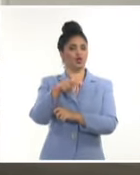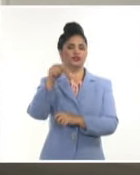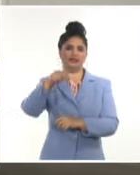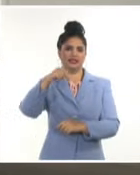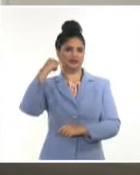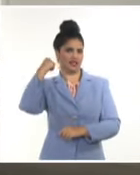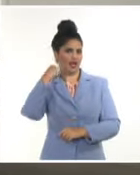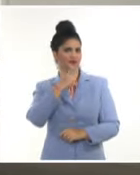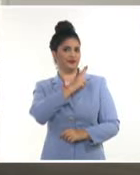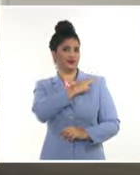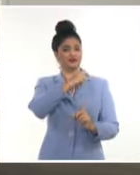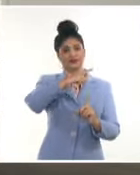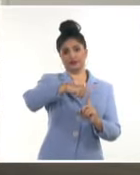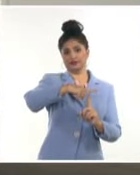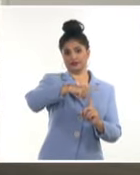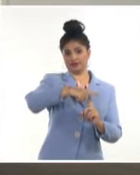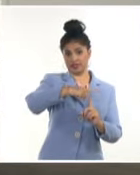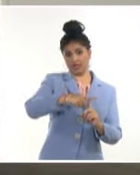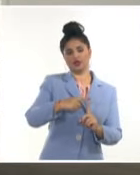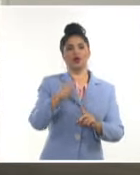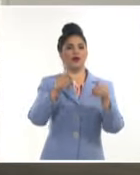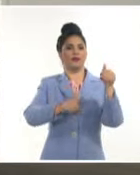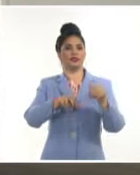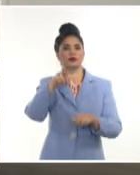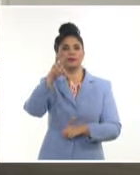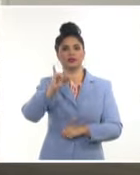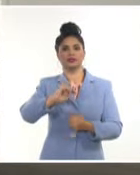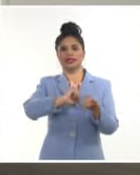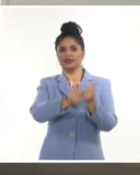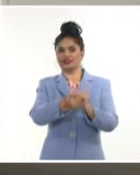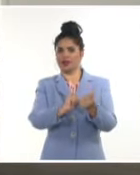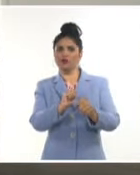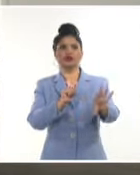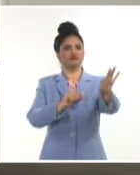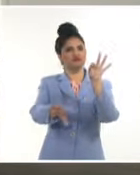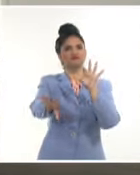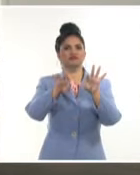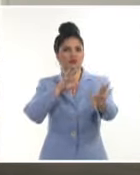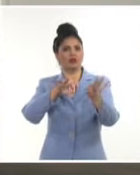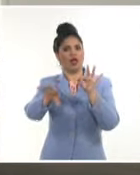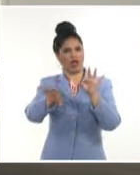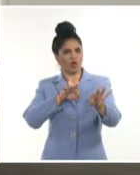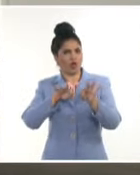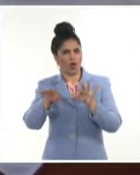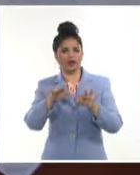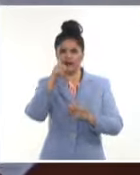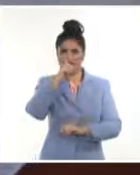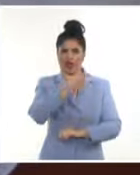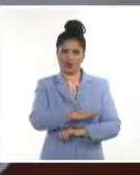jefes técnicos de 26 deportes se diagnosticaron potencialidades y avances. Con ampliación, el colega Orlando Cruz.